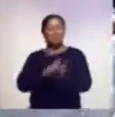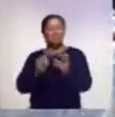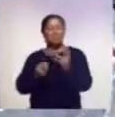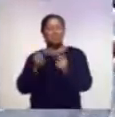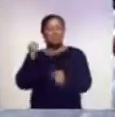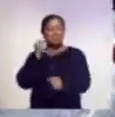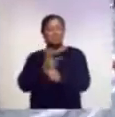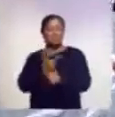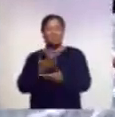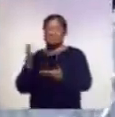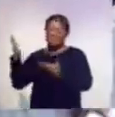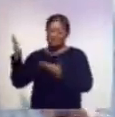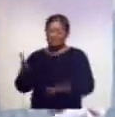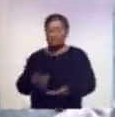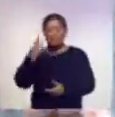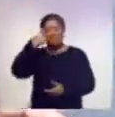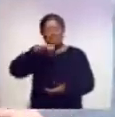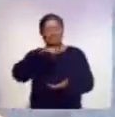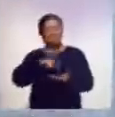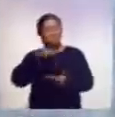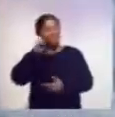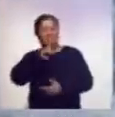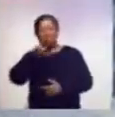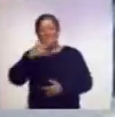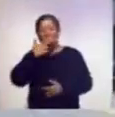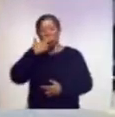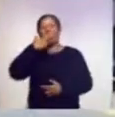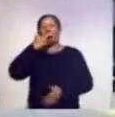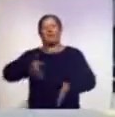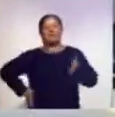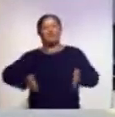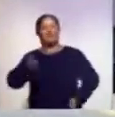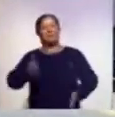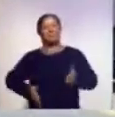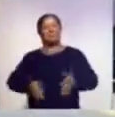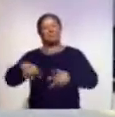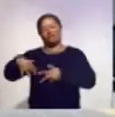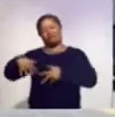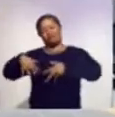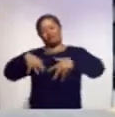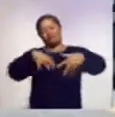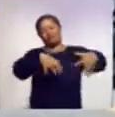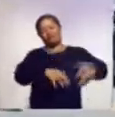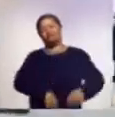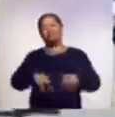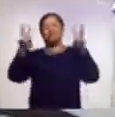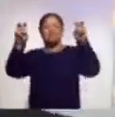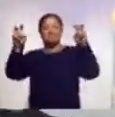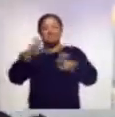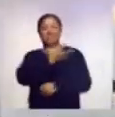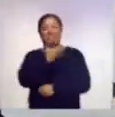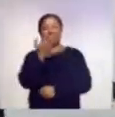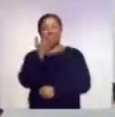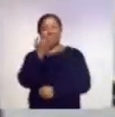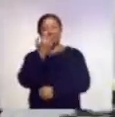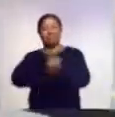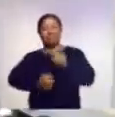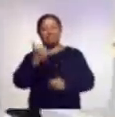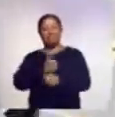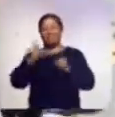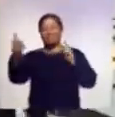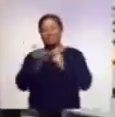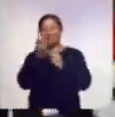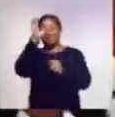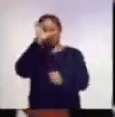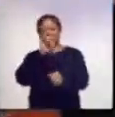para encontrar el mejor lugar desde donde disfrutar del desfile. Bajo la temática de los 500 años del encuentro de dos culturas